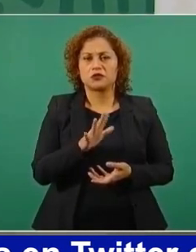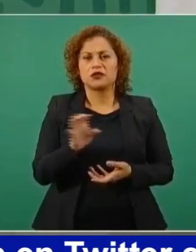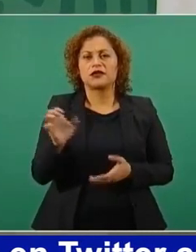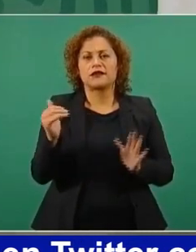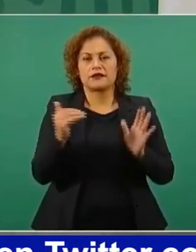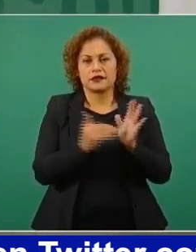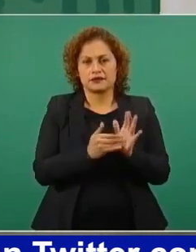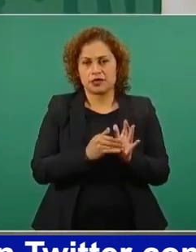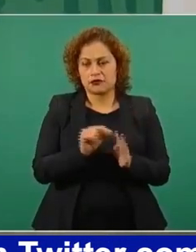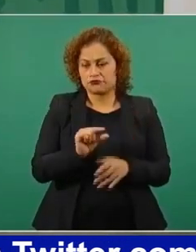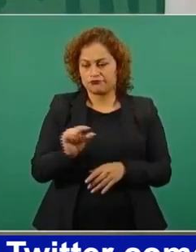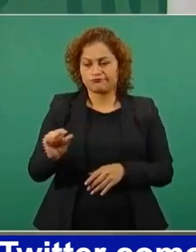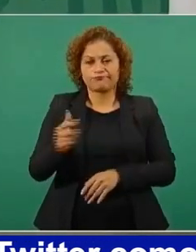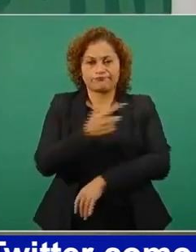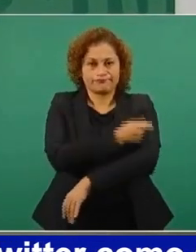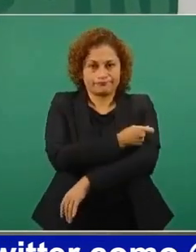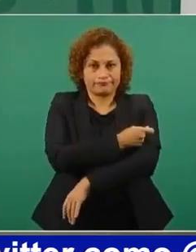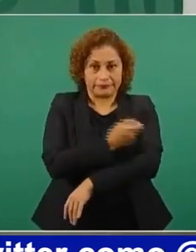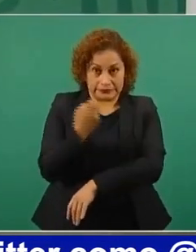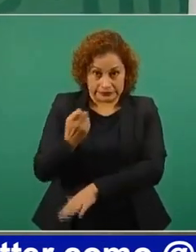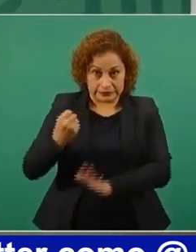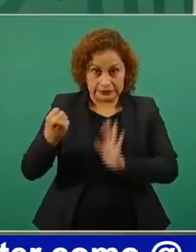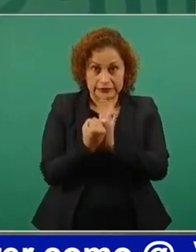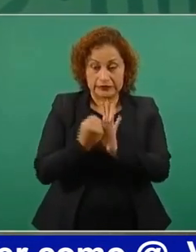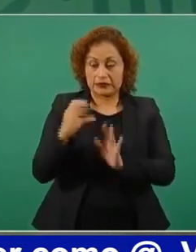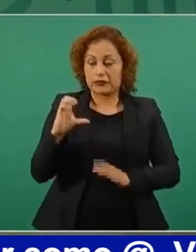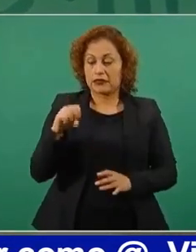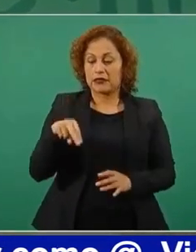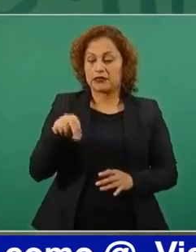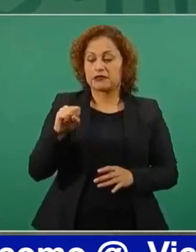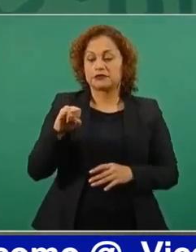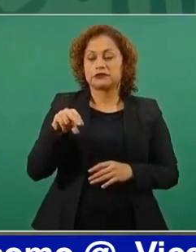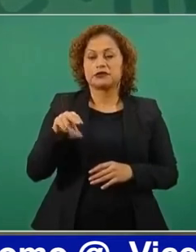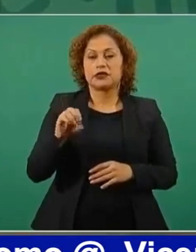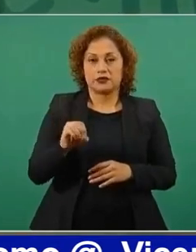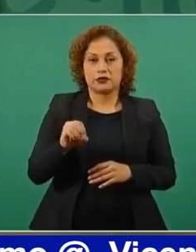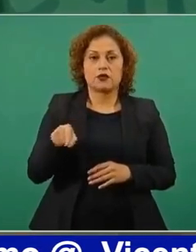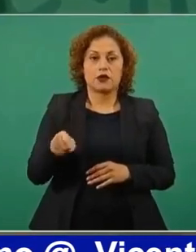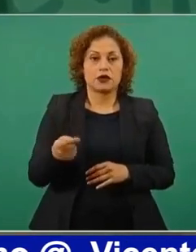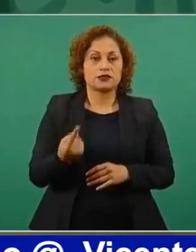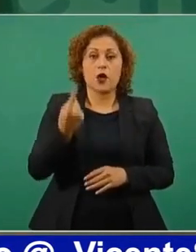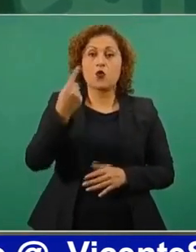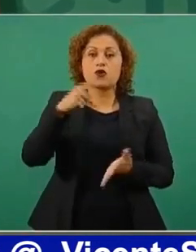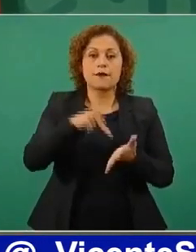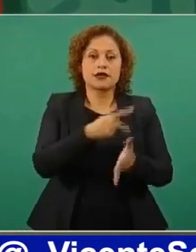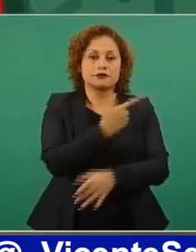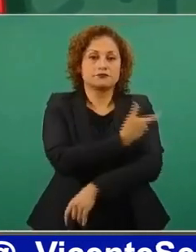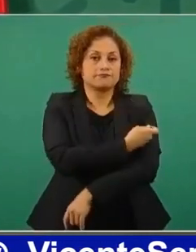500 mil, y esa vacuna CanSino es una sola dosis,